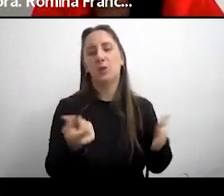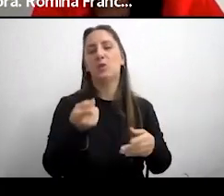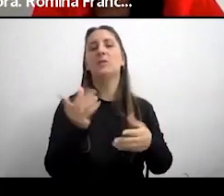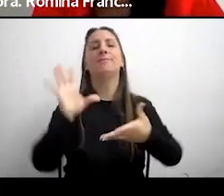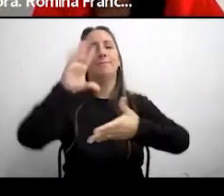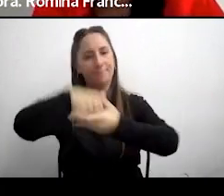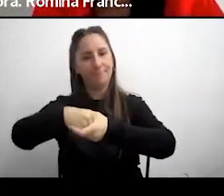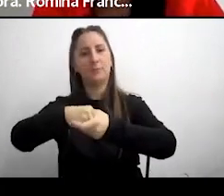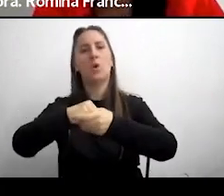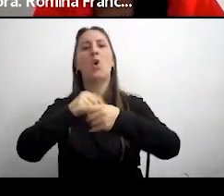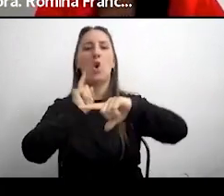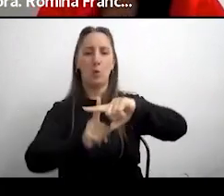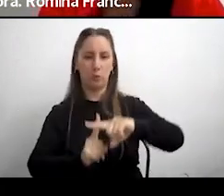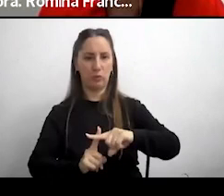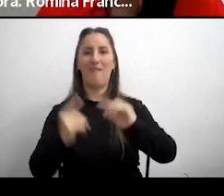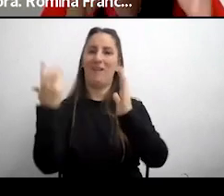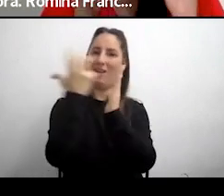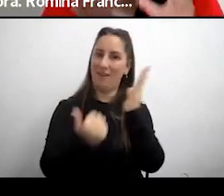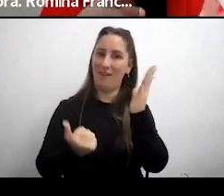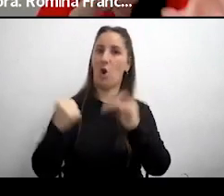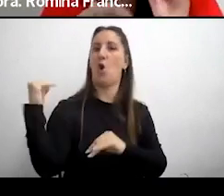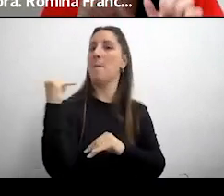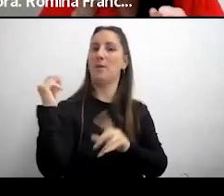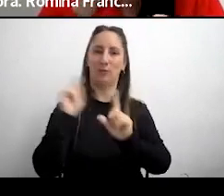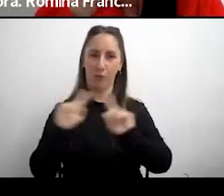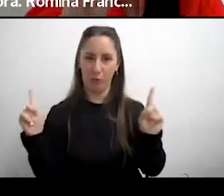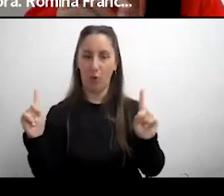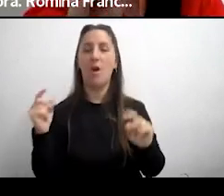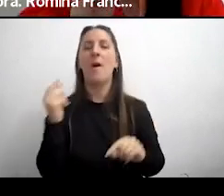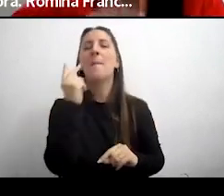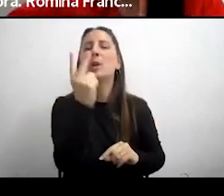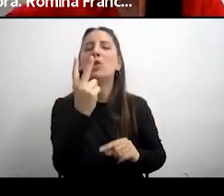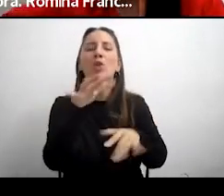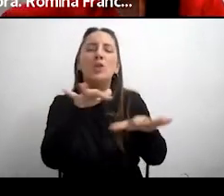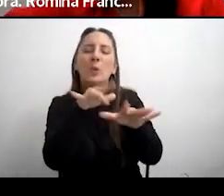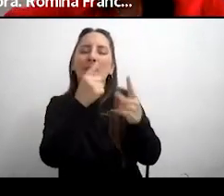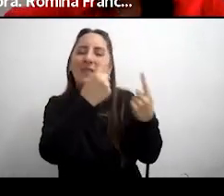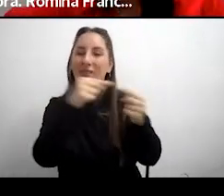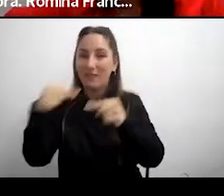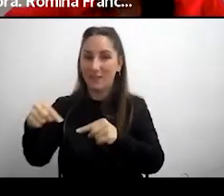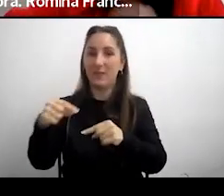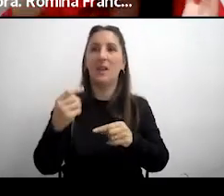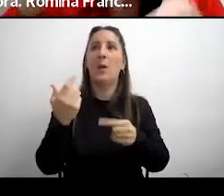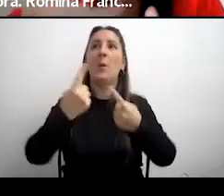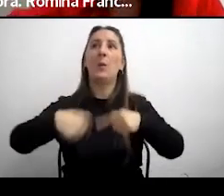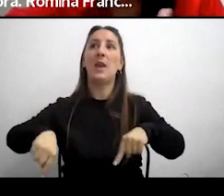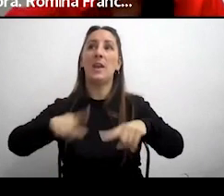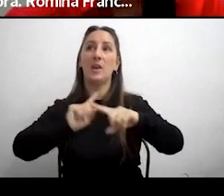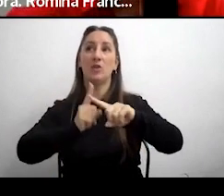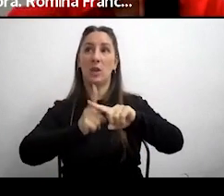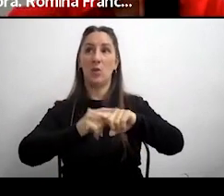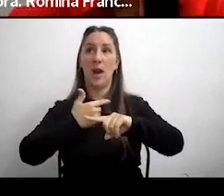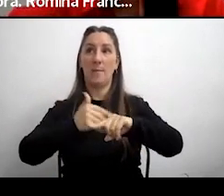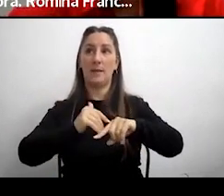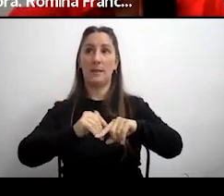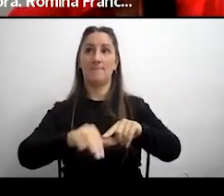computable, o sea, no lo vamos a detraer, no lo vamos a restar. Pero son dos particularidades, tanto la enajenación de los bienes no computables como